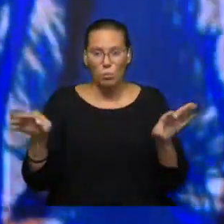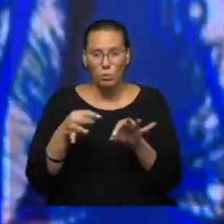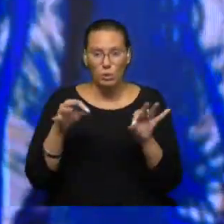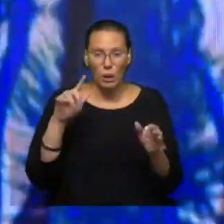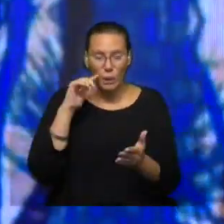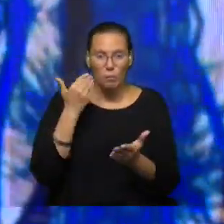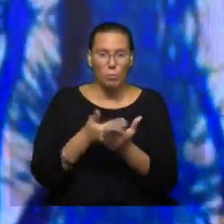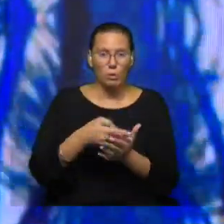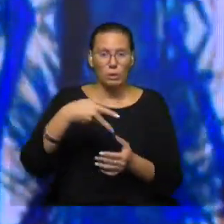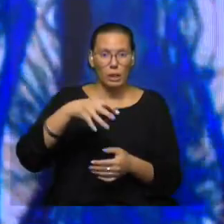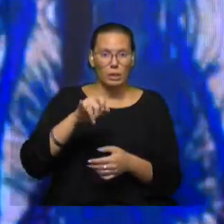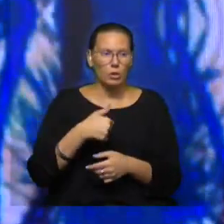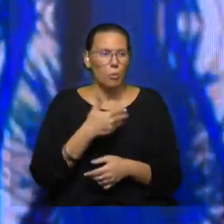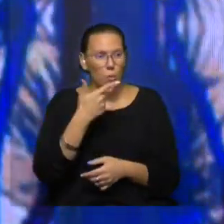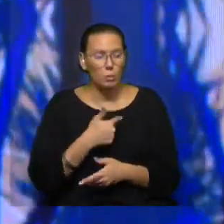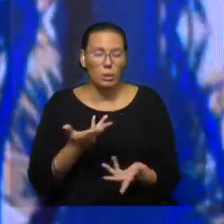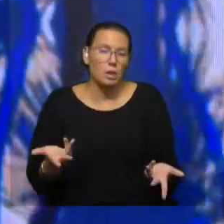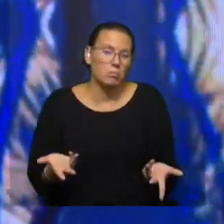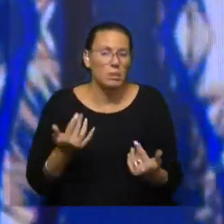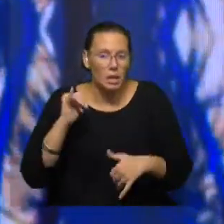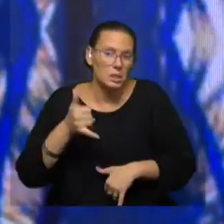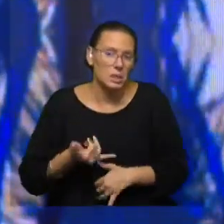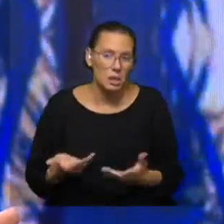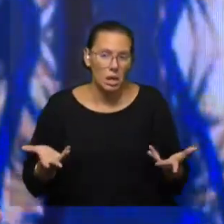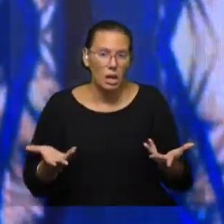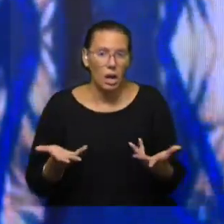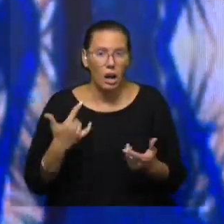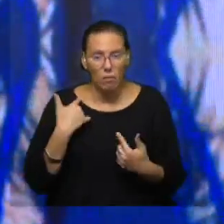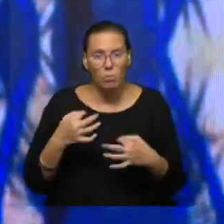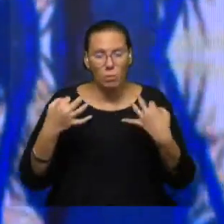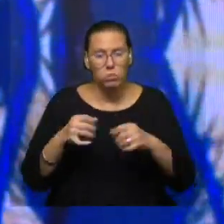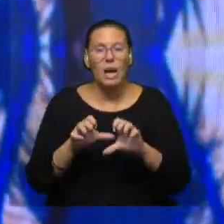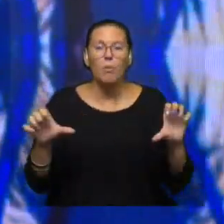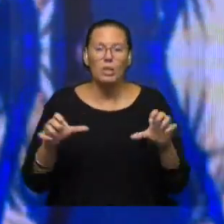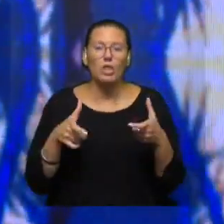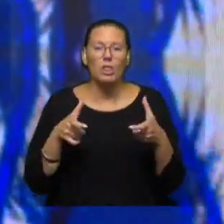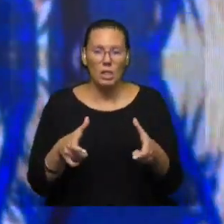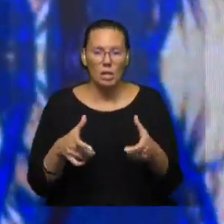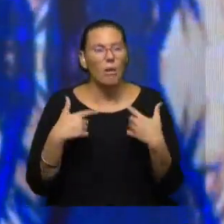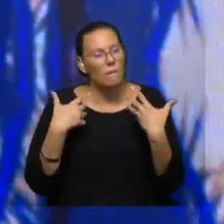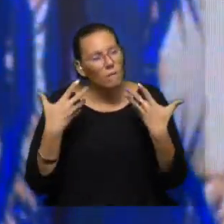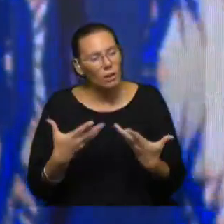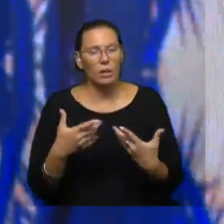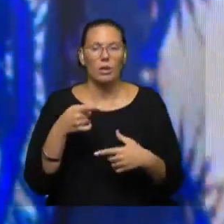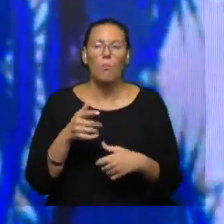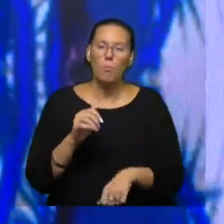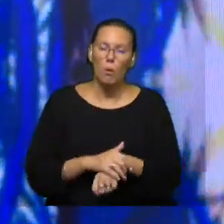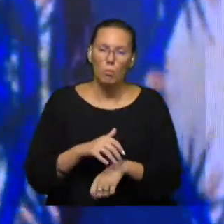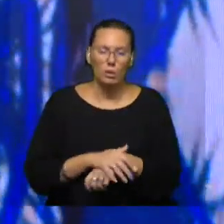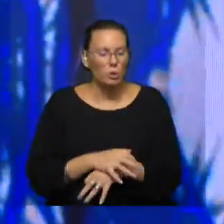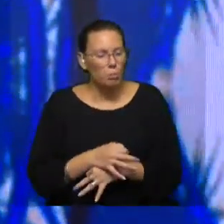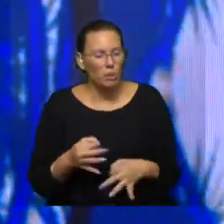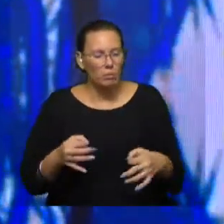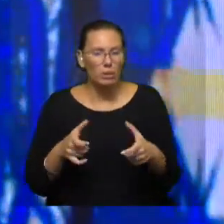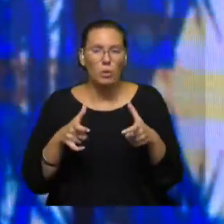propuestas de Nico cerraban por todos lados y dijimos, bueno, ta, hagamos ecuación. Este es el disco que quiero hacer, este es el momento, y es un disco